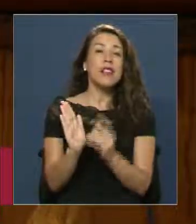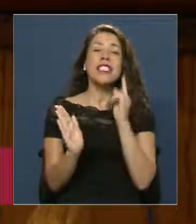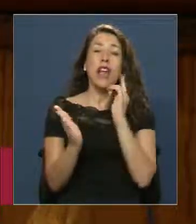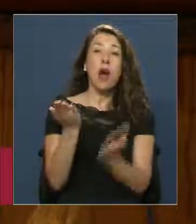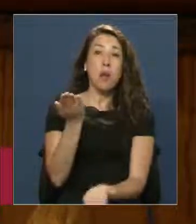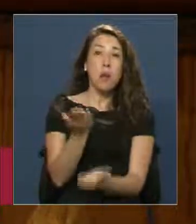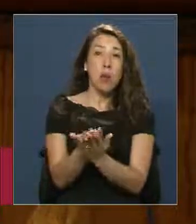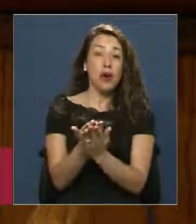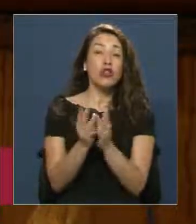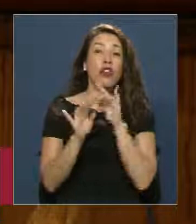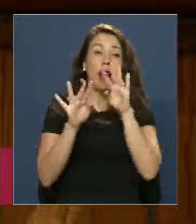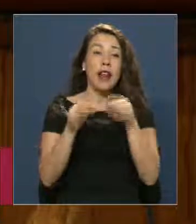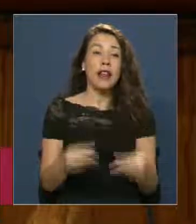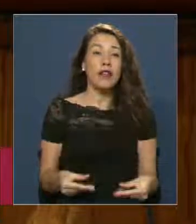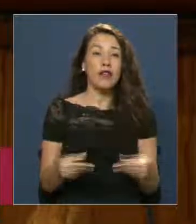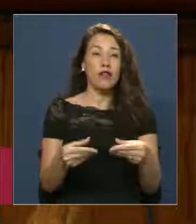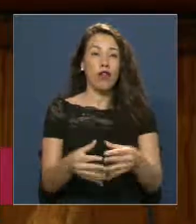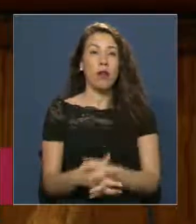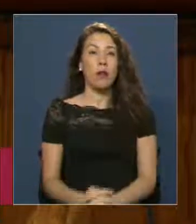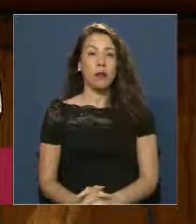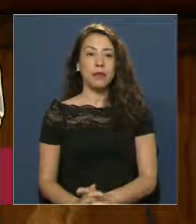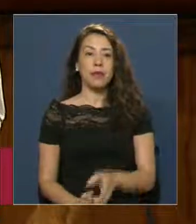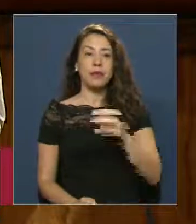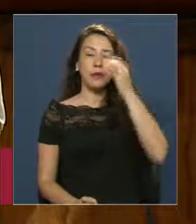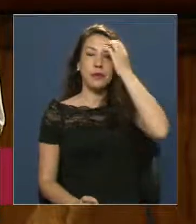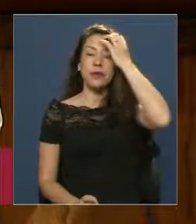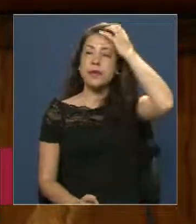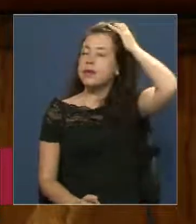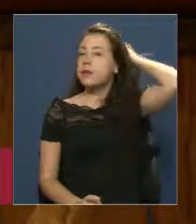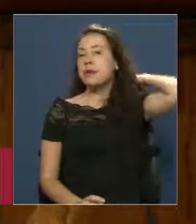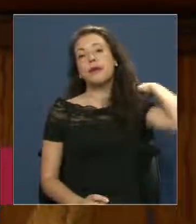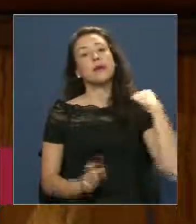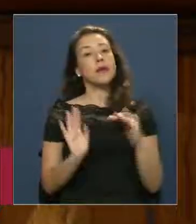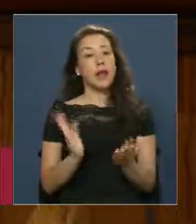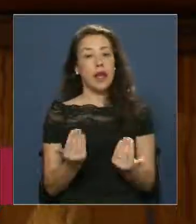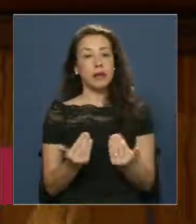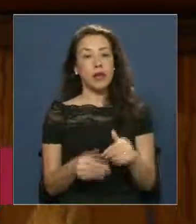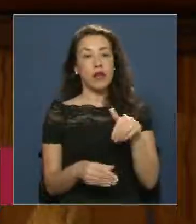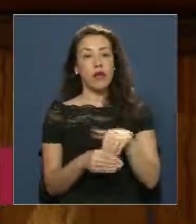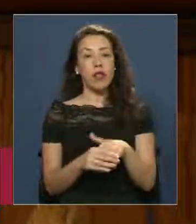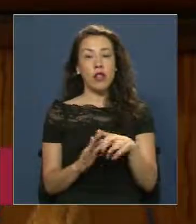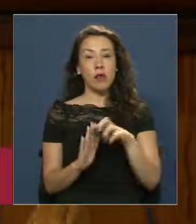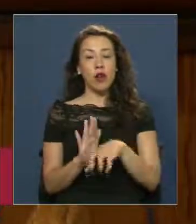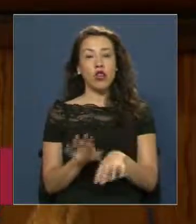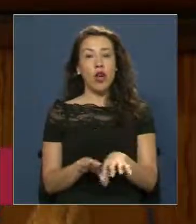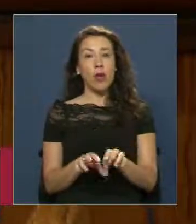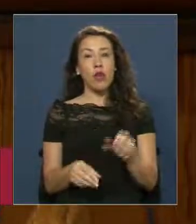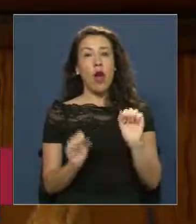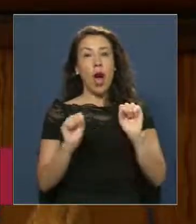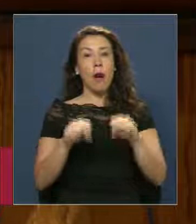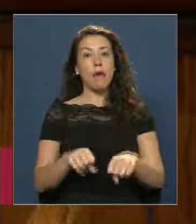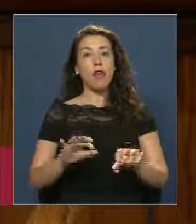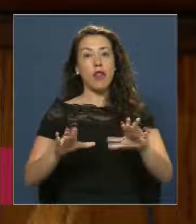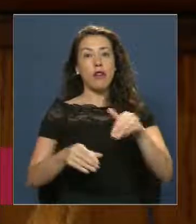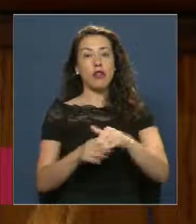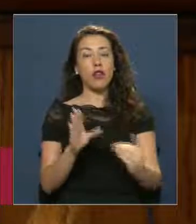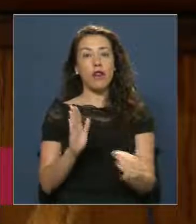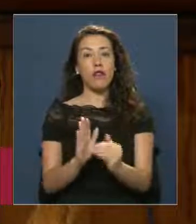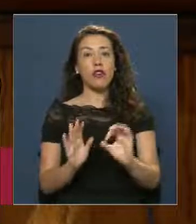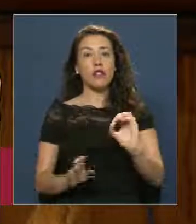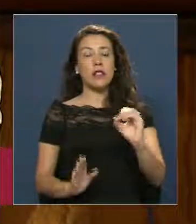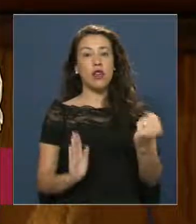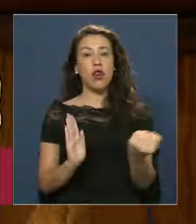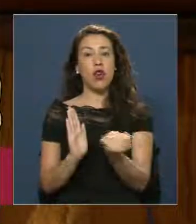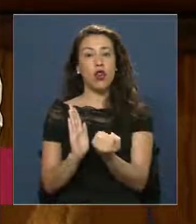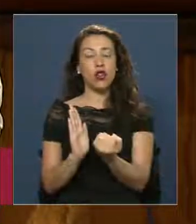inserto en el referido informe. Sometido a votación, el proyecto de acuerdo se aprobó por 10 votos a favor, 0 en